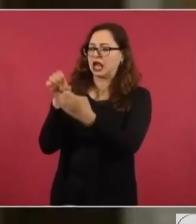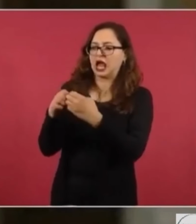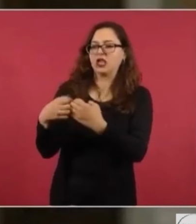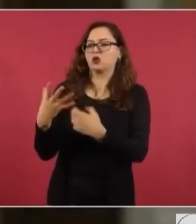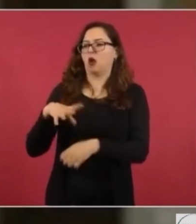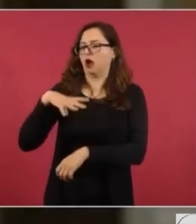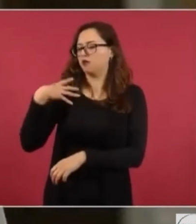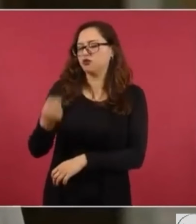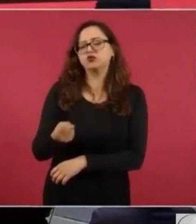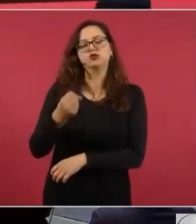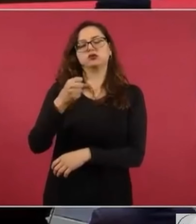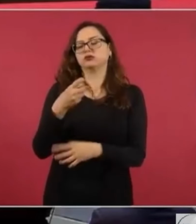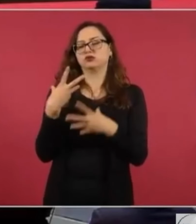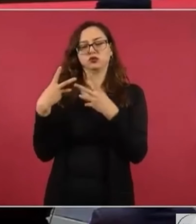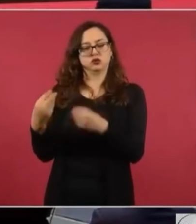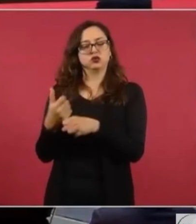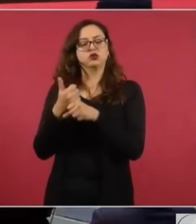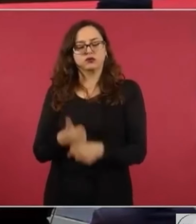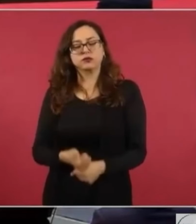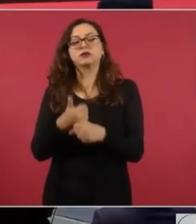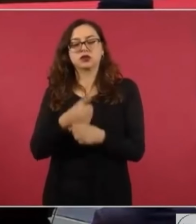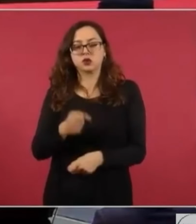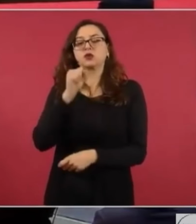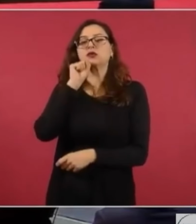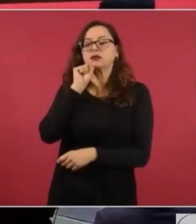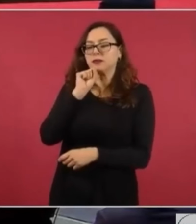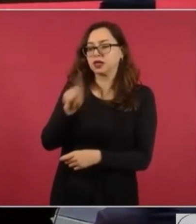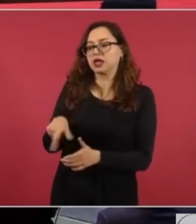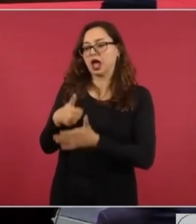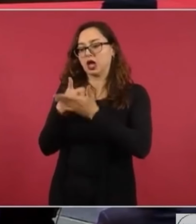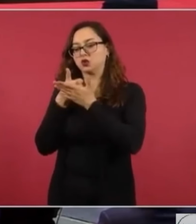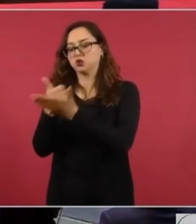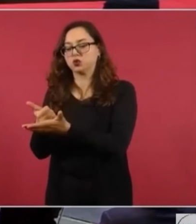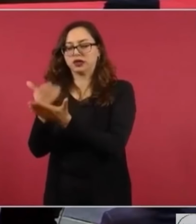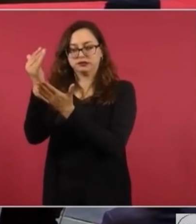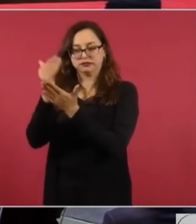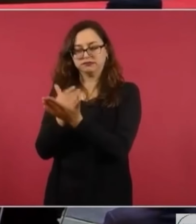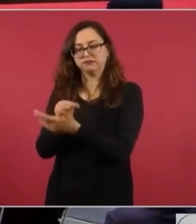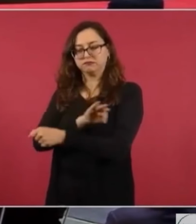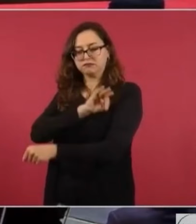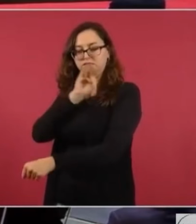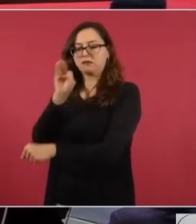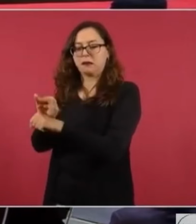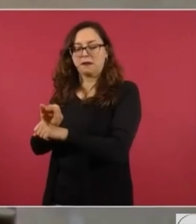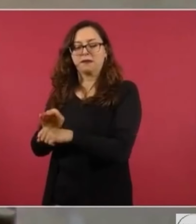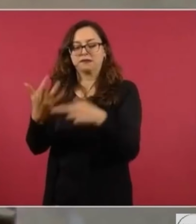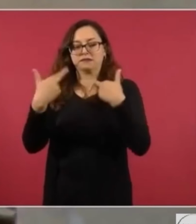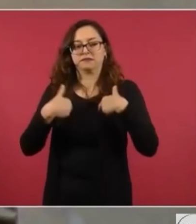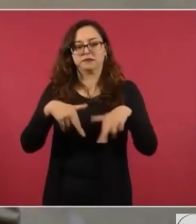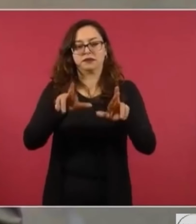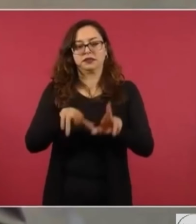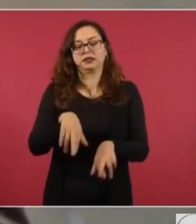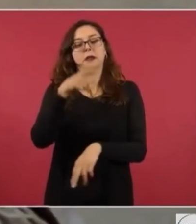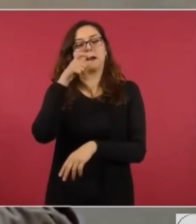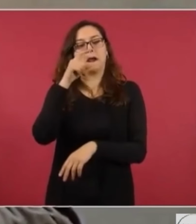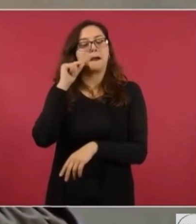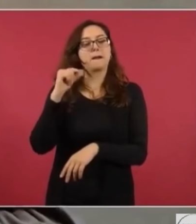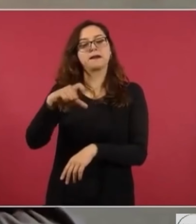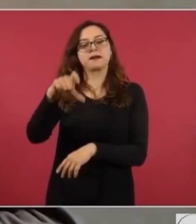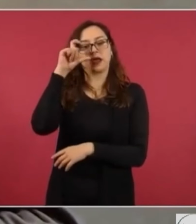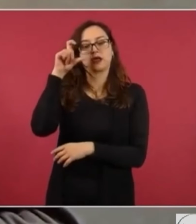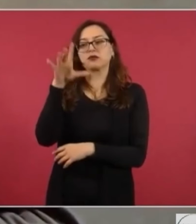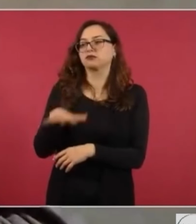fuerza. También esto serviría para, en nombre de Ricardo, atender otros problemas de impartición de